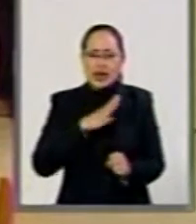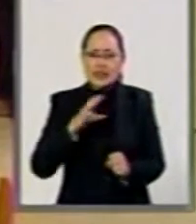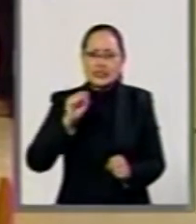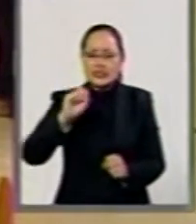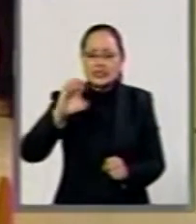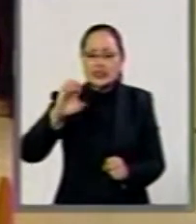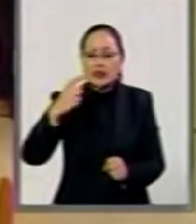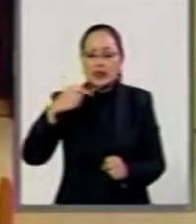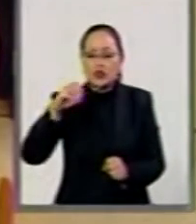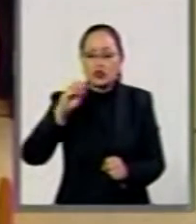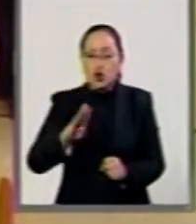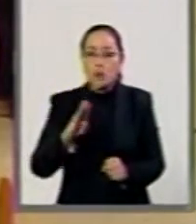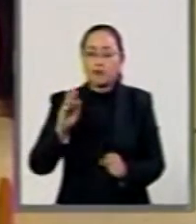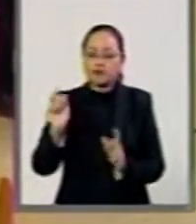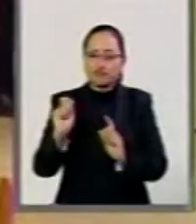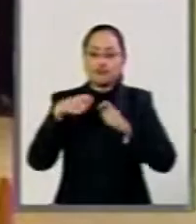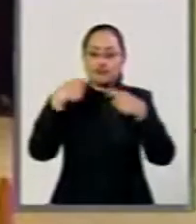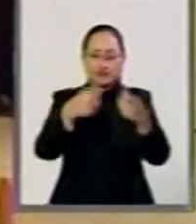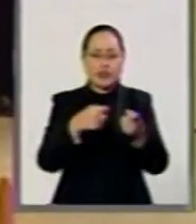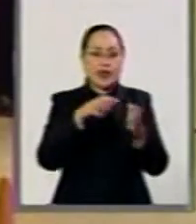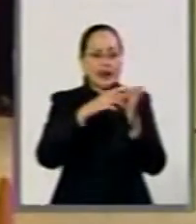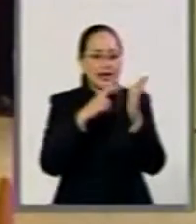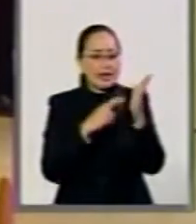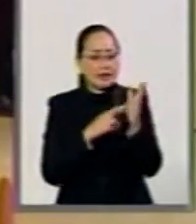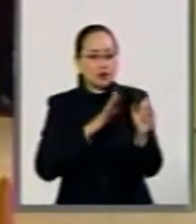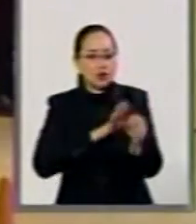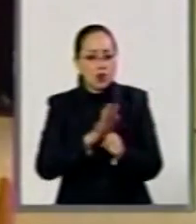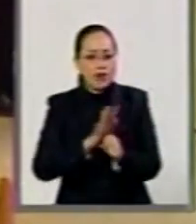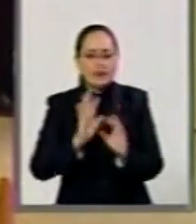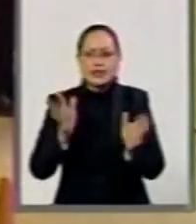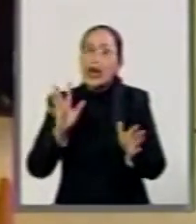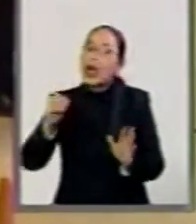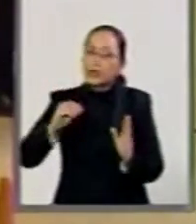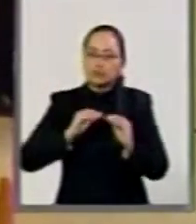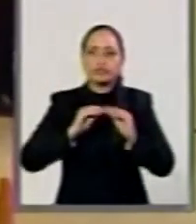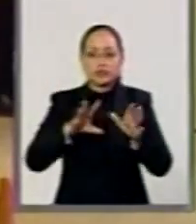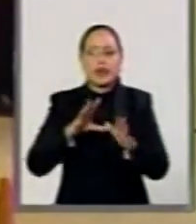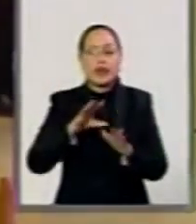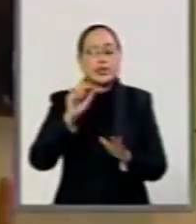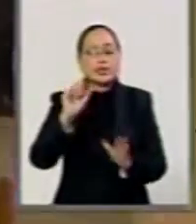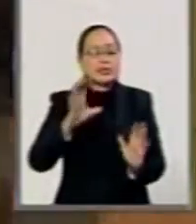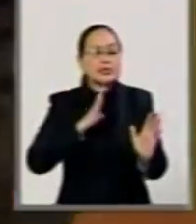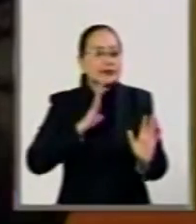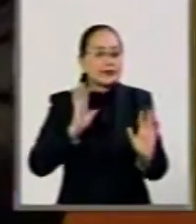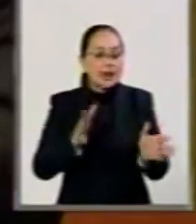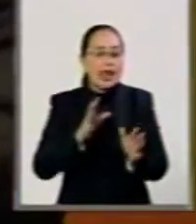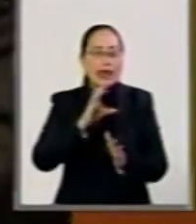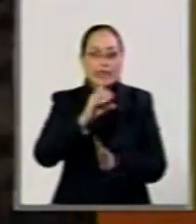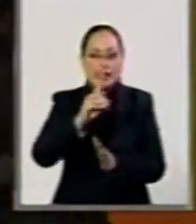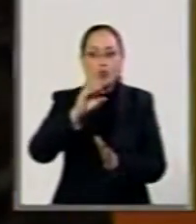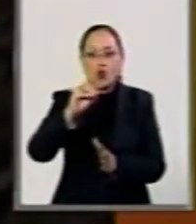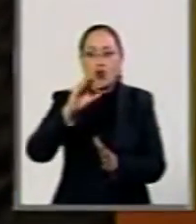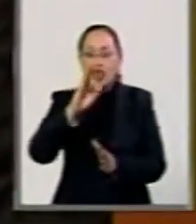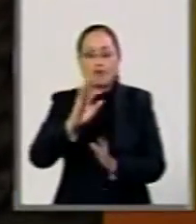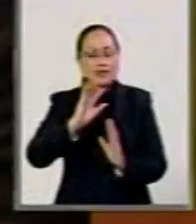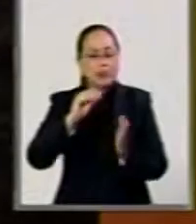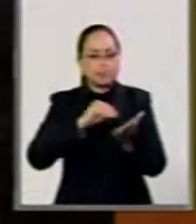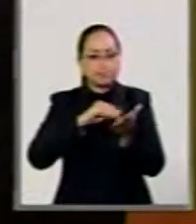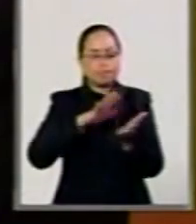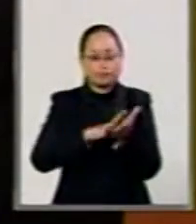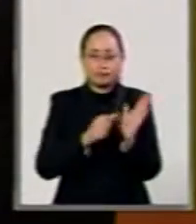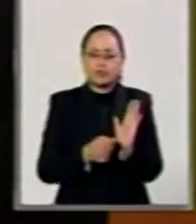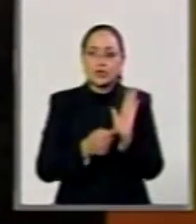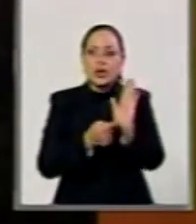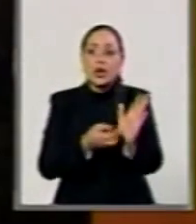Gobernación decidió emitir los lineamientos, que por cierto, ya están publicados en el periódico oficial, pues